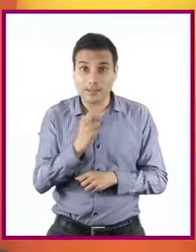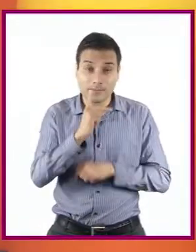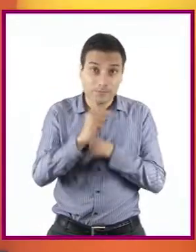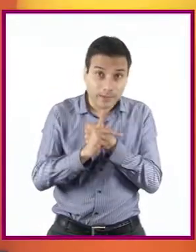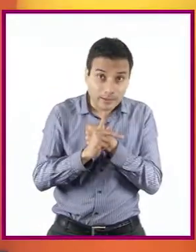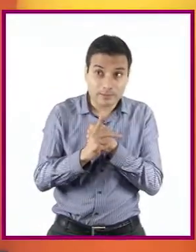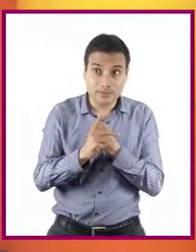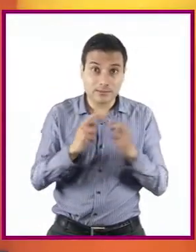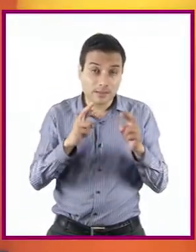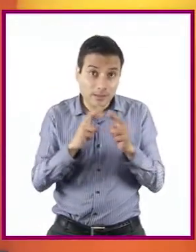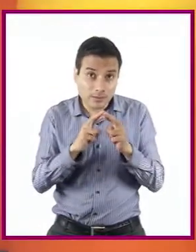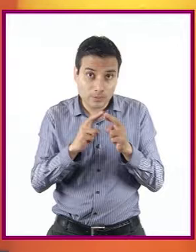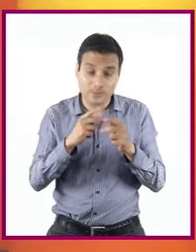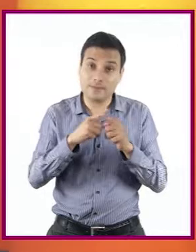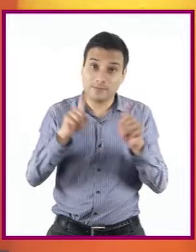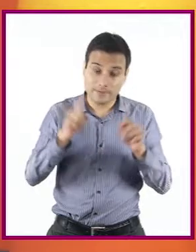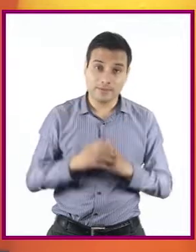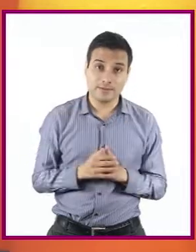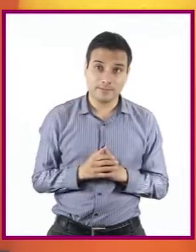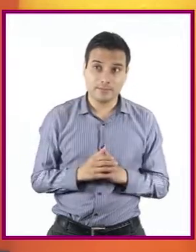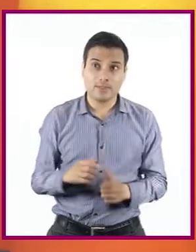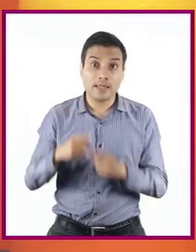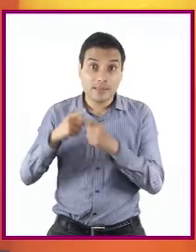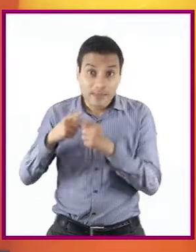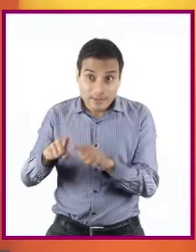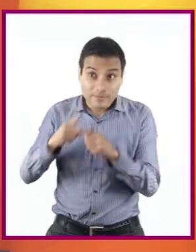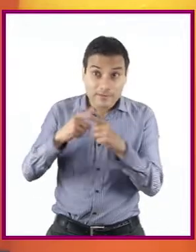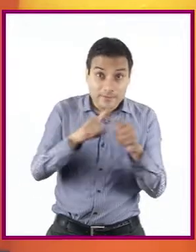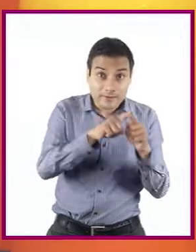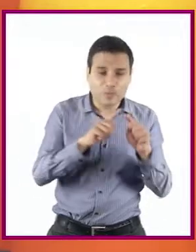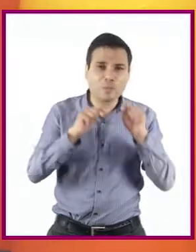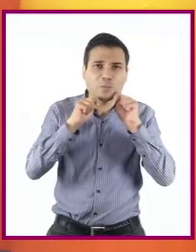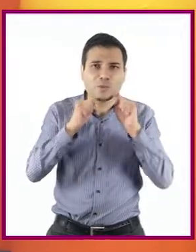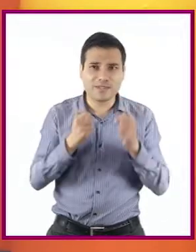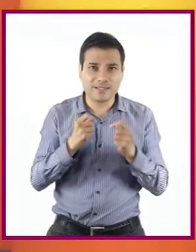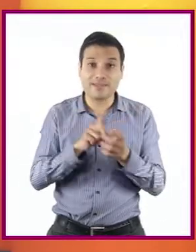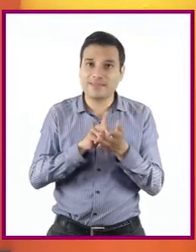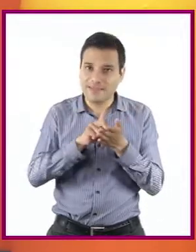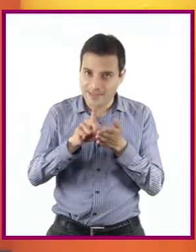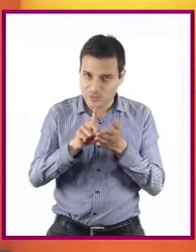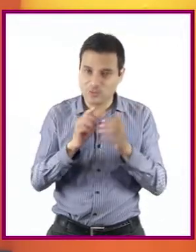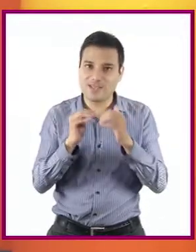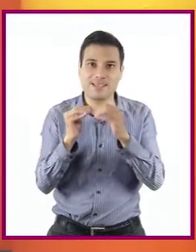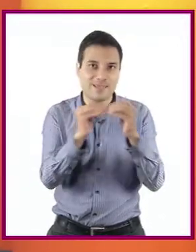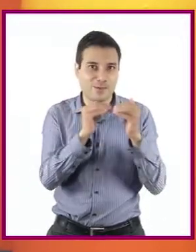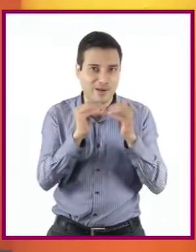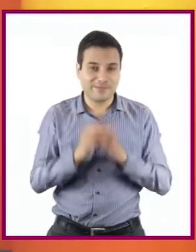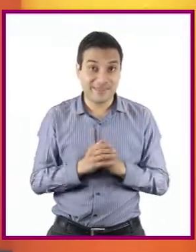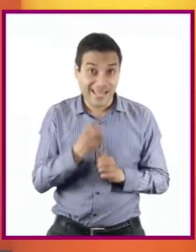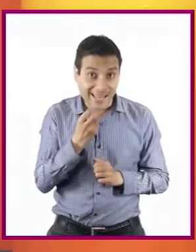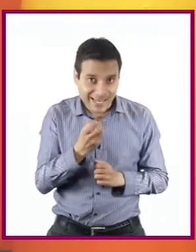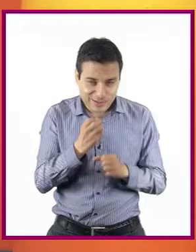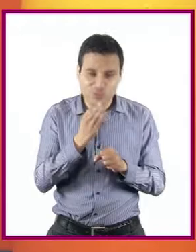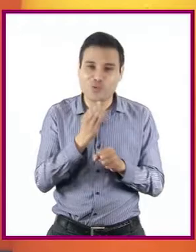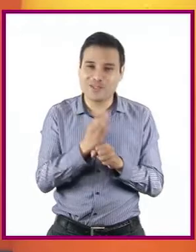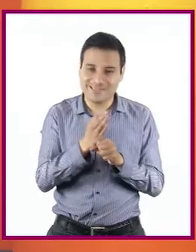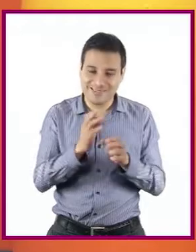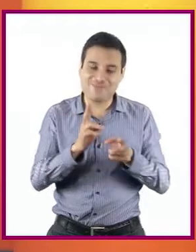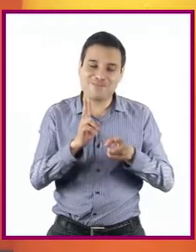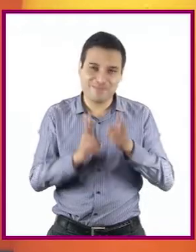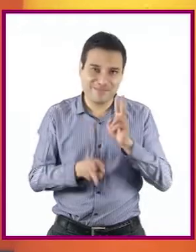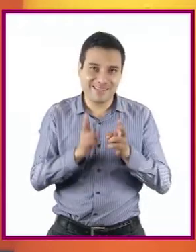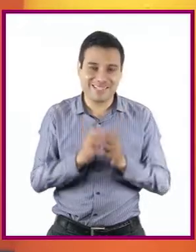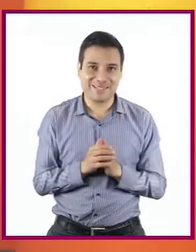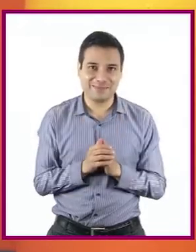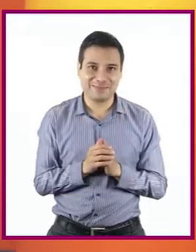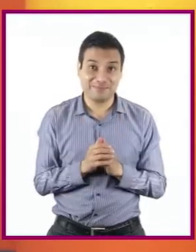religión. Aunque existan diferencias, las personas tenemos igualdad de derechos. De eso hablaremos hoy y nos daremos la oportunidad de que